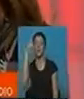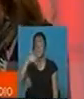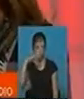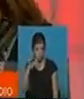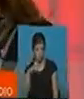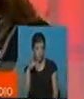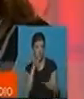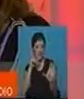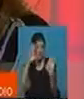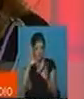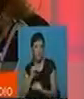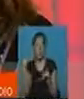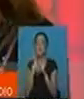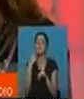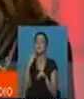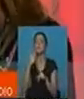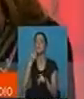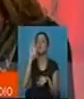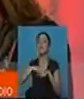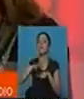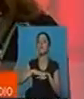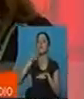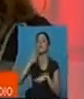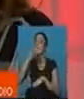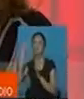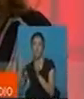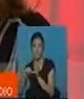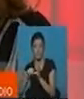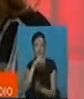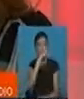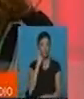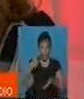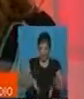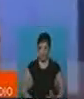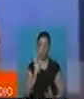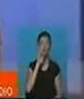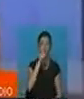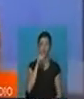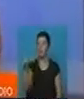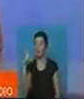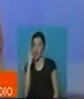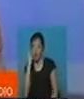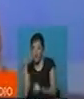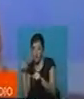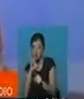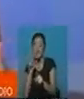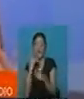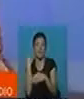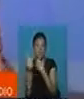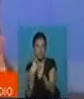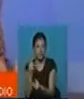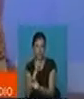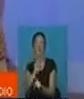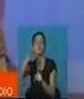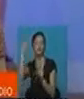diciendo que son de afuera. De hecho, este chico era estadounidense, pero él insistía en decir que era afgano. Claro, el uso o mal